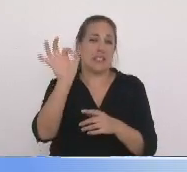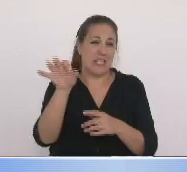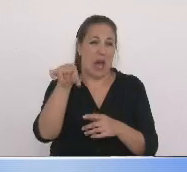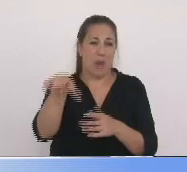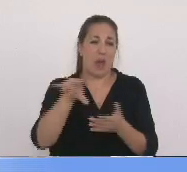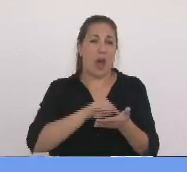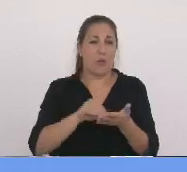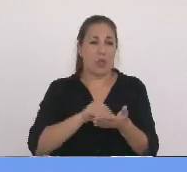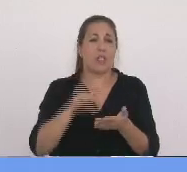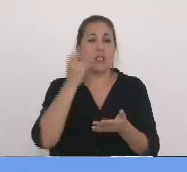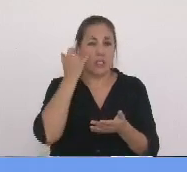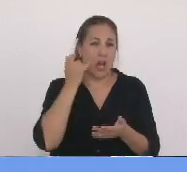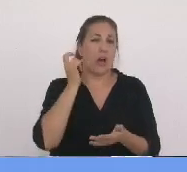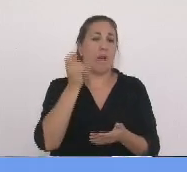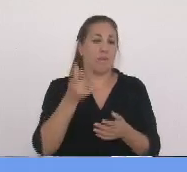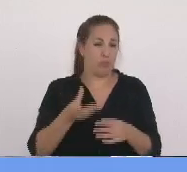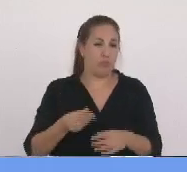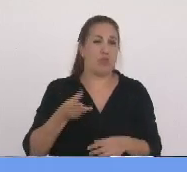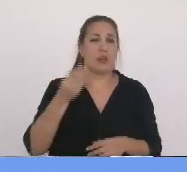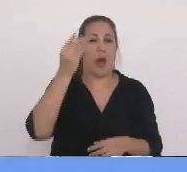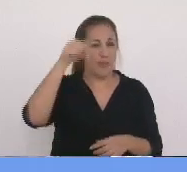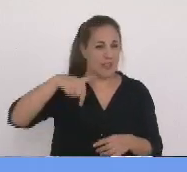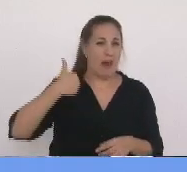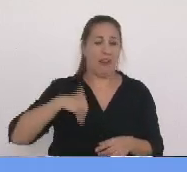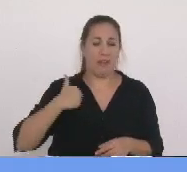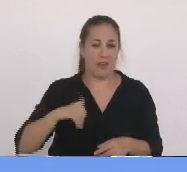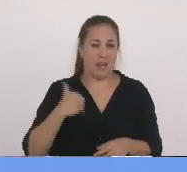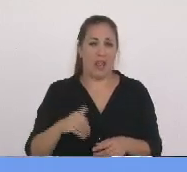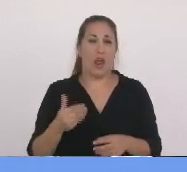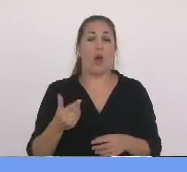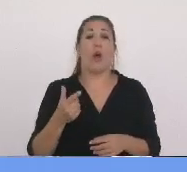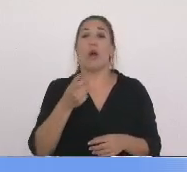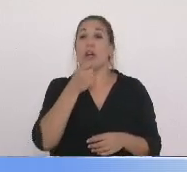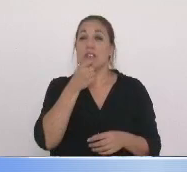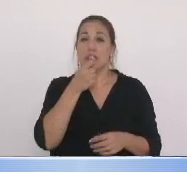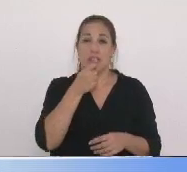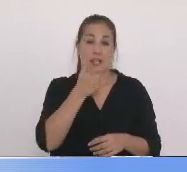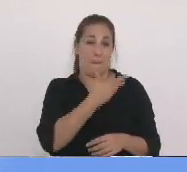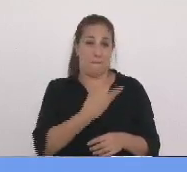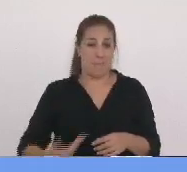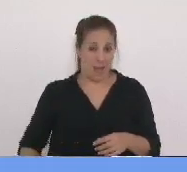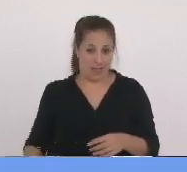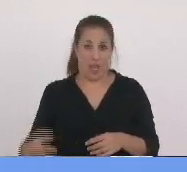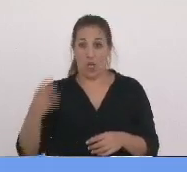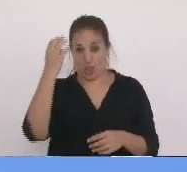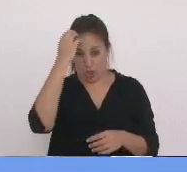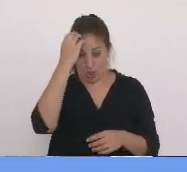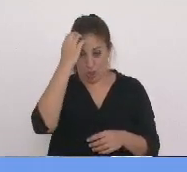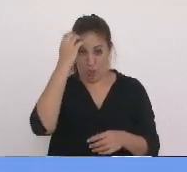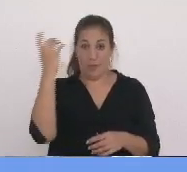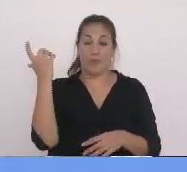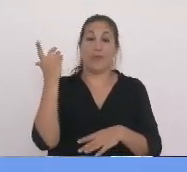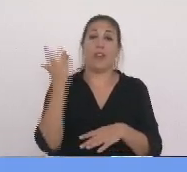pasado en muchos casos y en la argentina sobre todo que cuando el presidente de la corte se hace cargo de la presidencia del